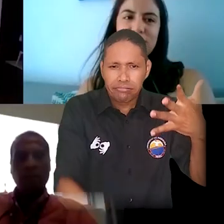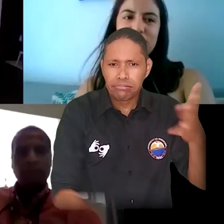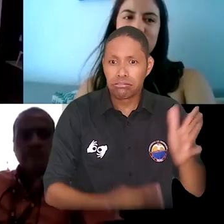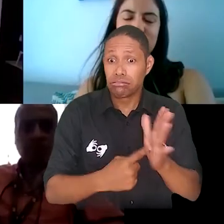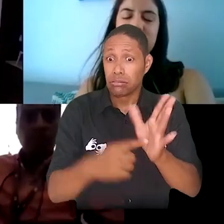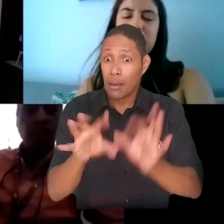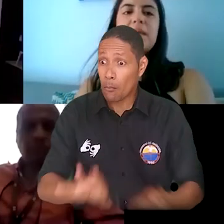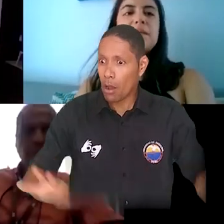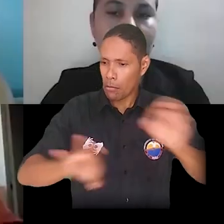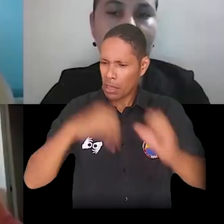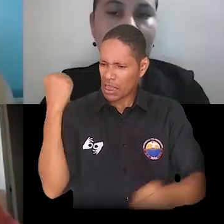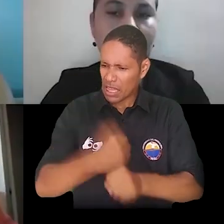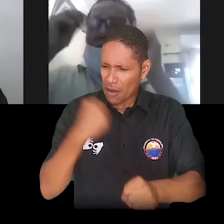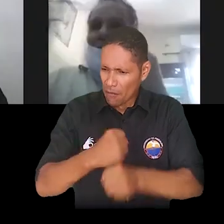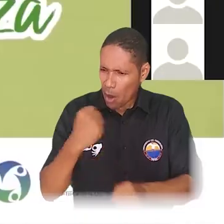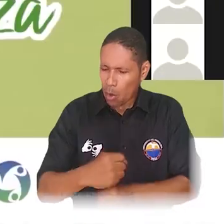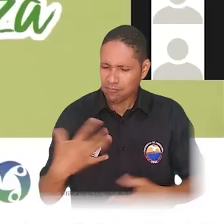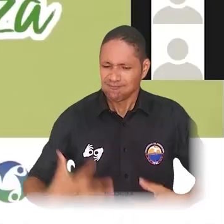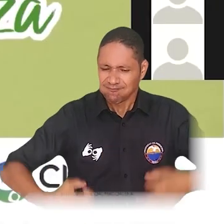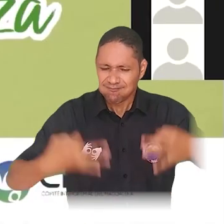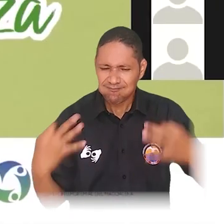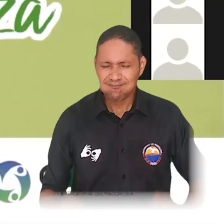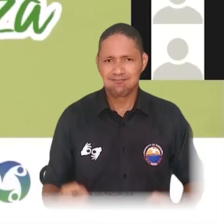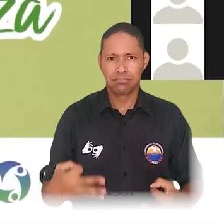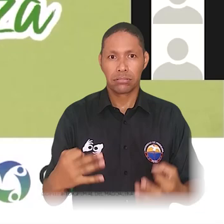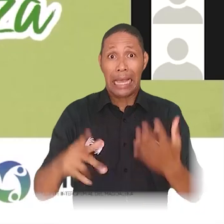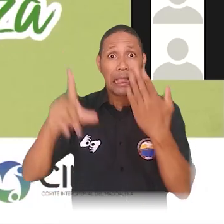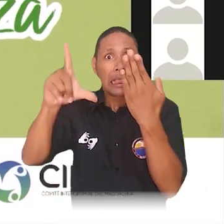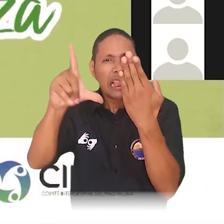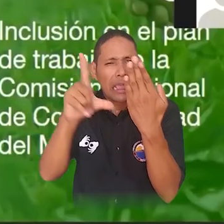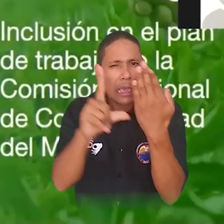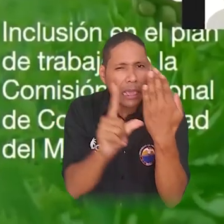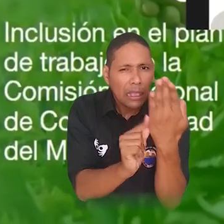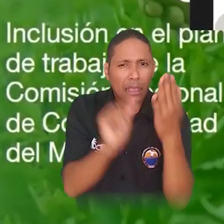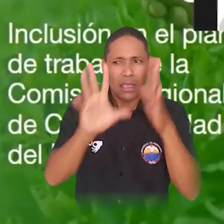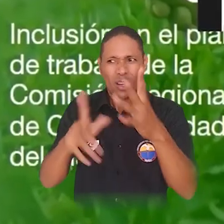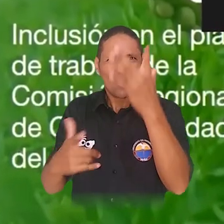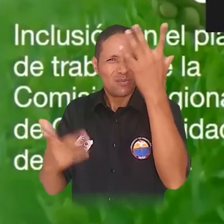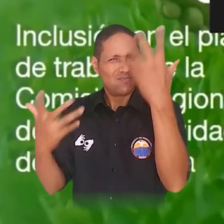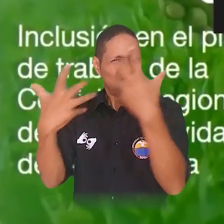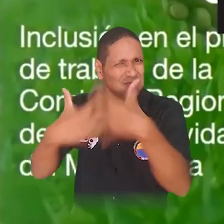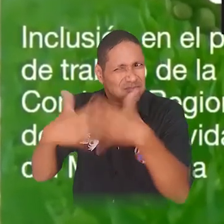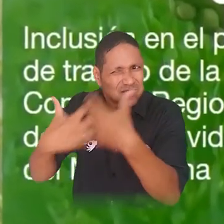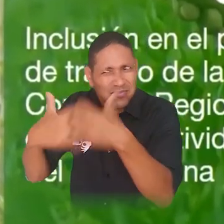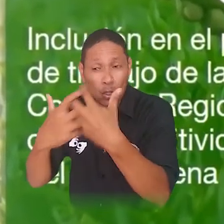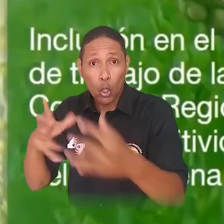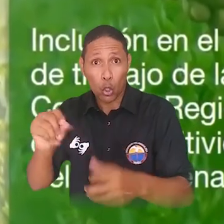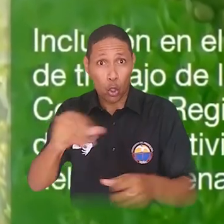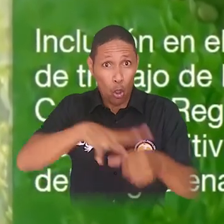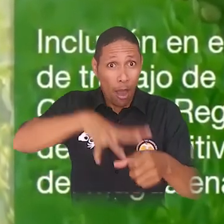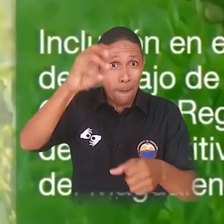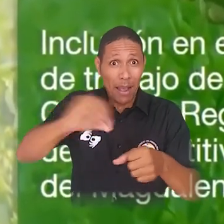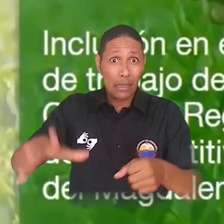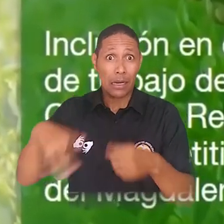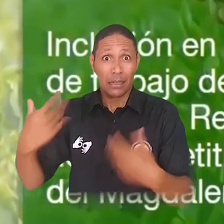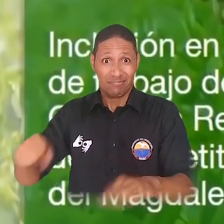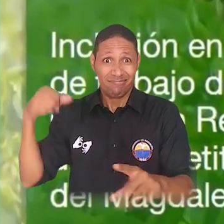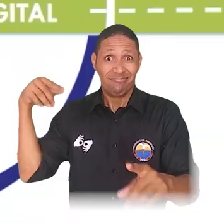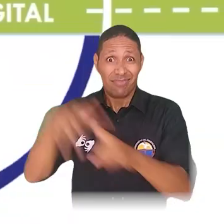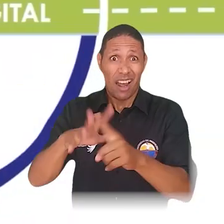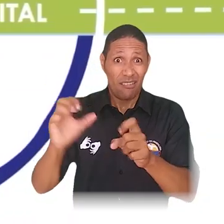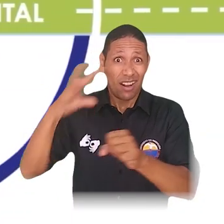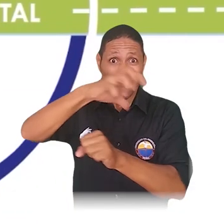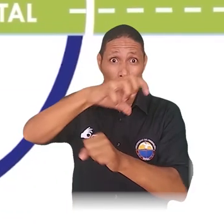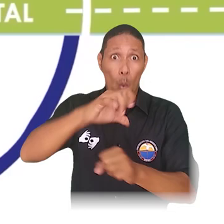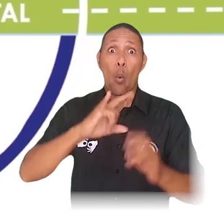las ventas, el trabajo seguro, la alfabetización tecnológica y digitalización del sector empresarial en el Magdalena, que se ha visto